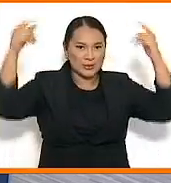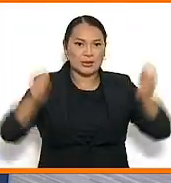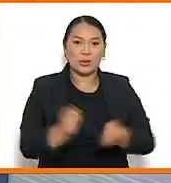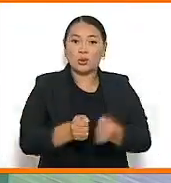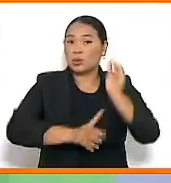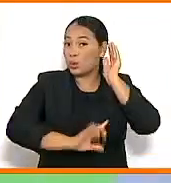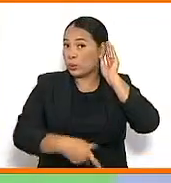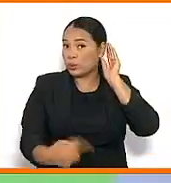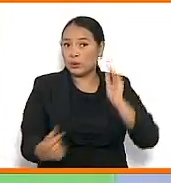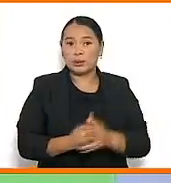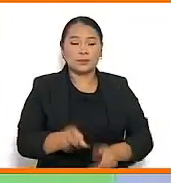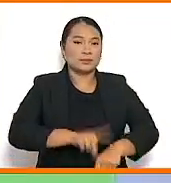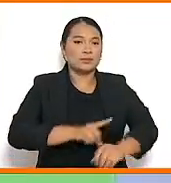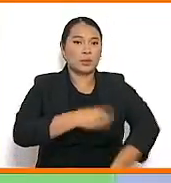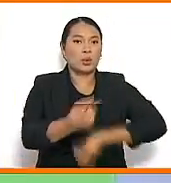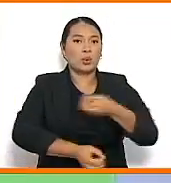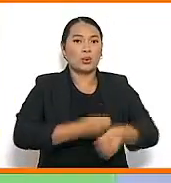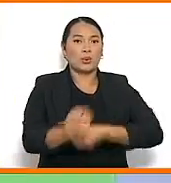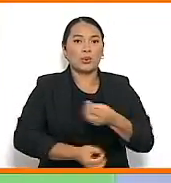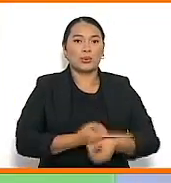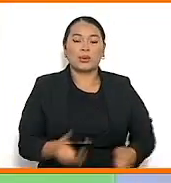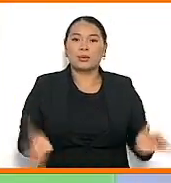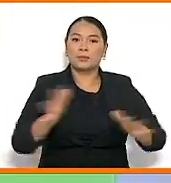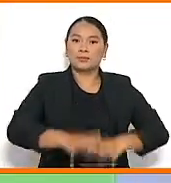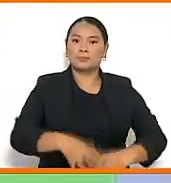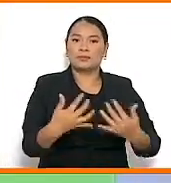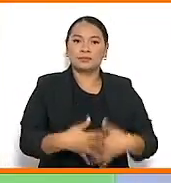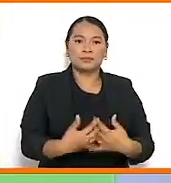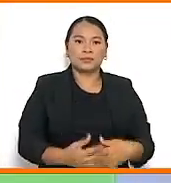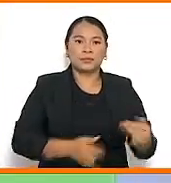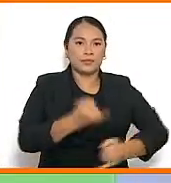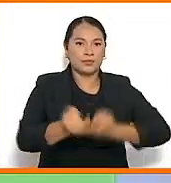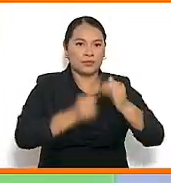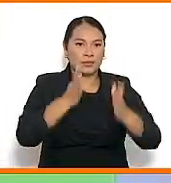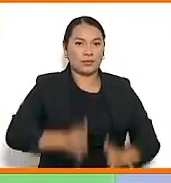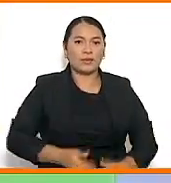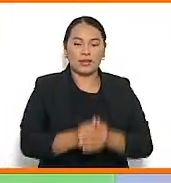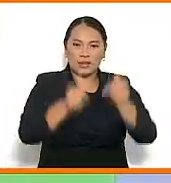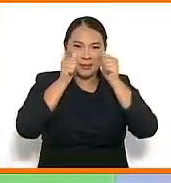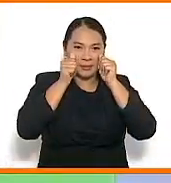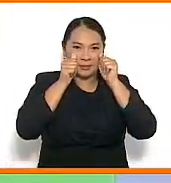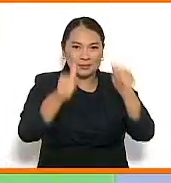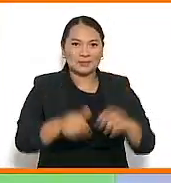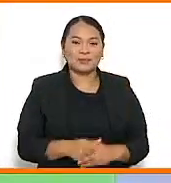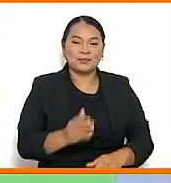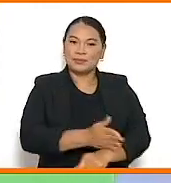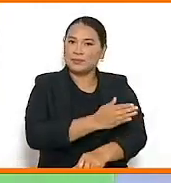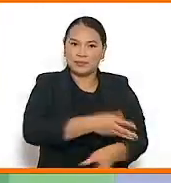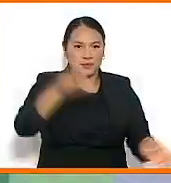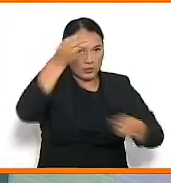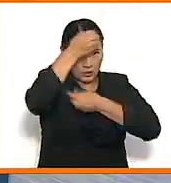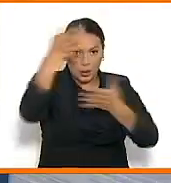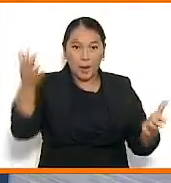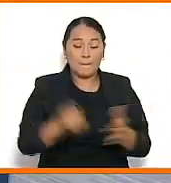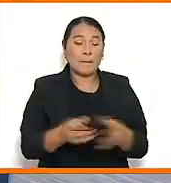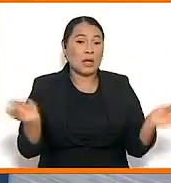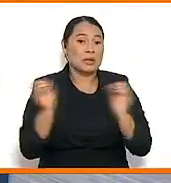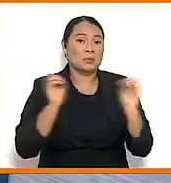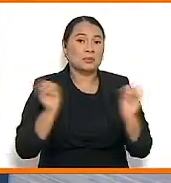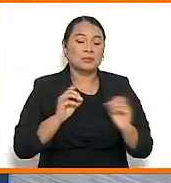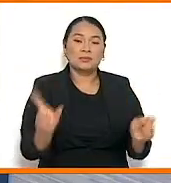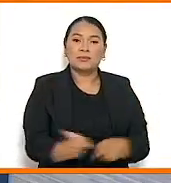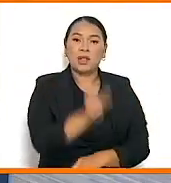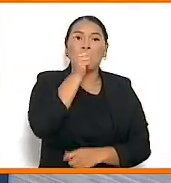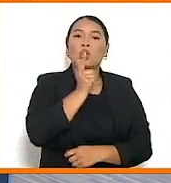a iniciar incorporando nuestras esferas al juego, querido jugador. Atentos. Pero antes te comento que no hubo ganador del Loto